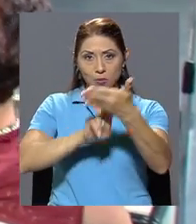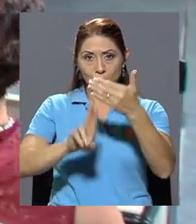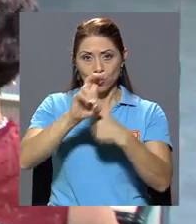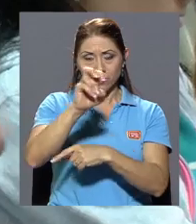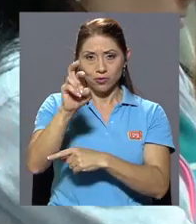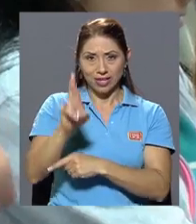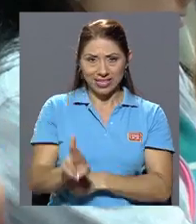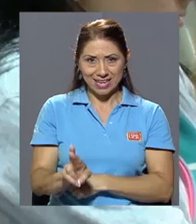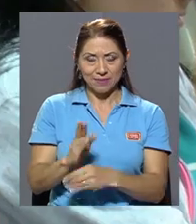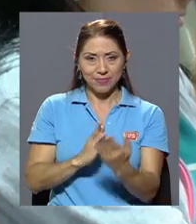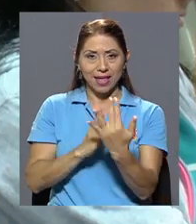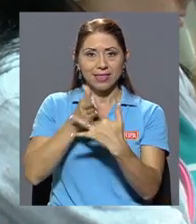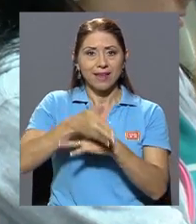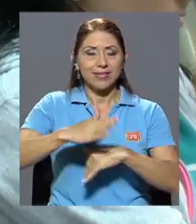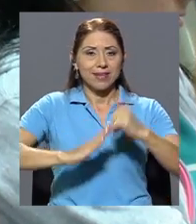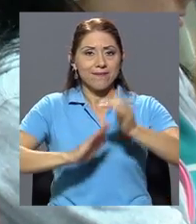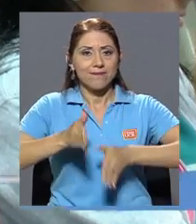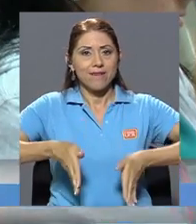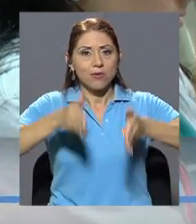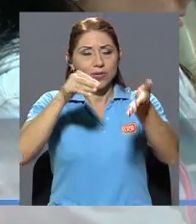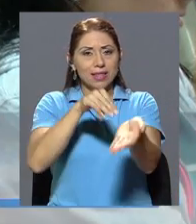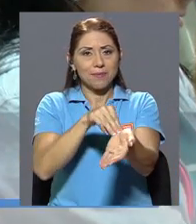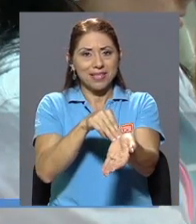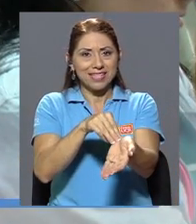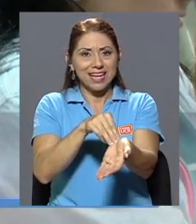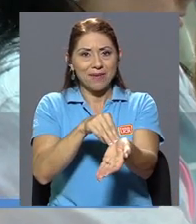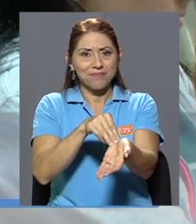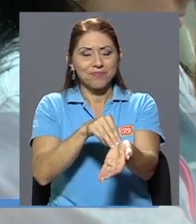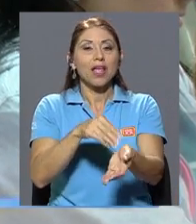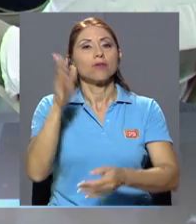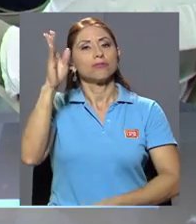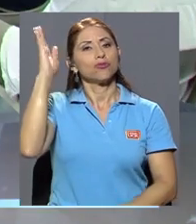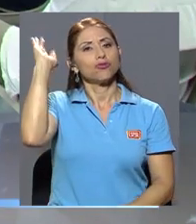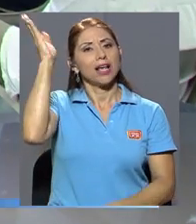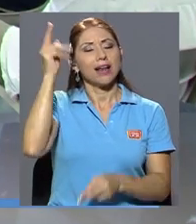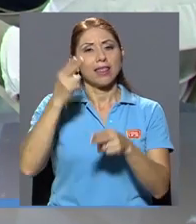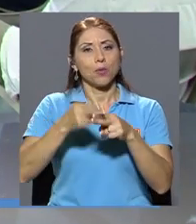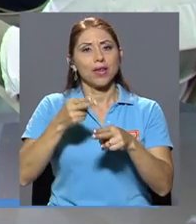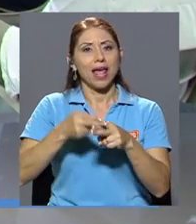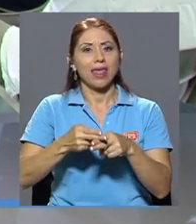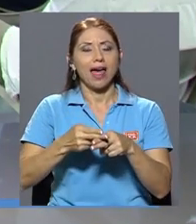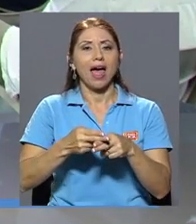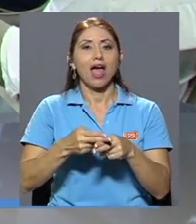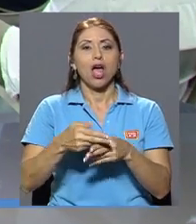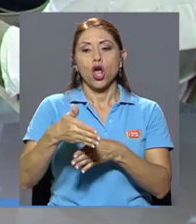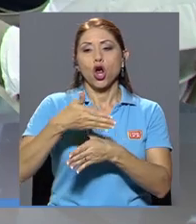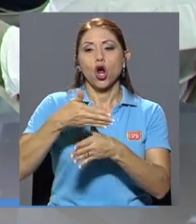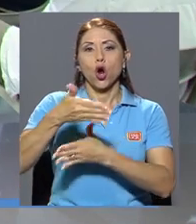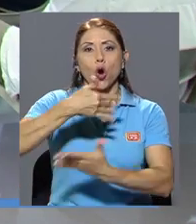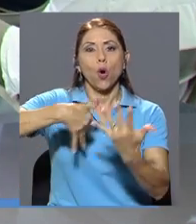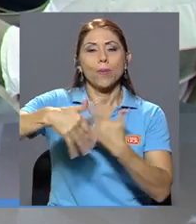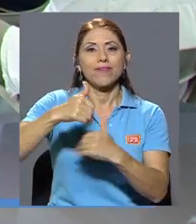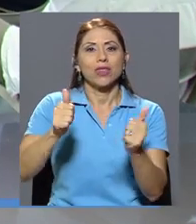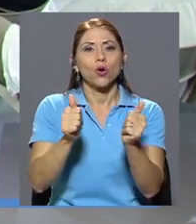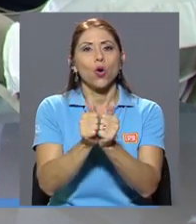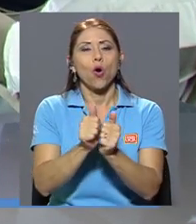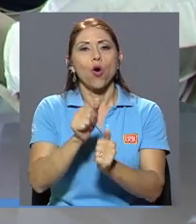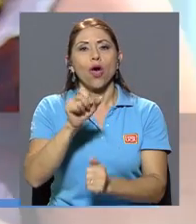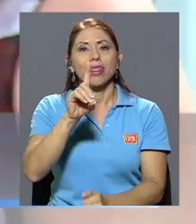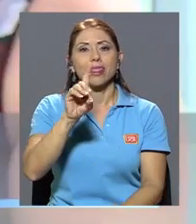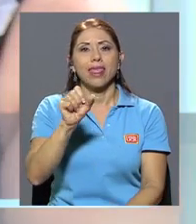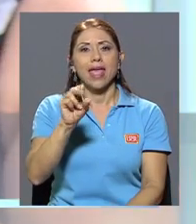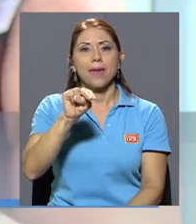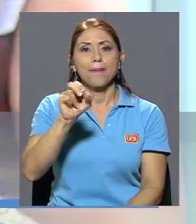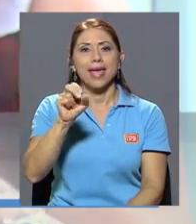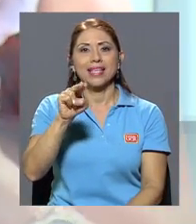La Universidad de Costa Rica, a través de la Facultad de Medicina, impartió una charla denominada Conviviendo con la Demencia, la cual